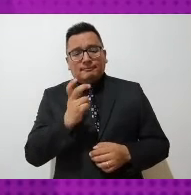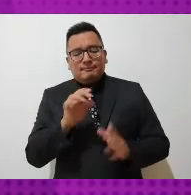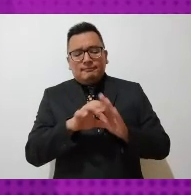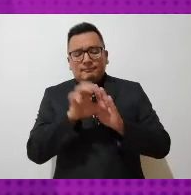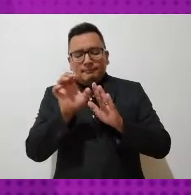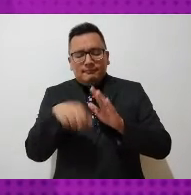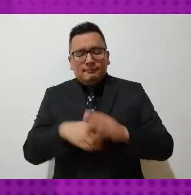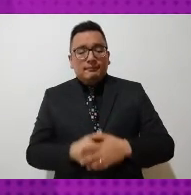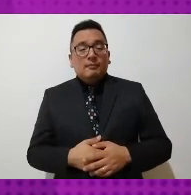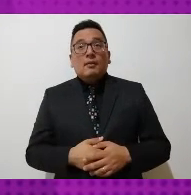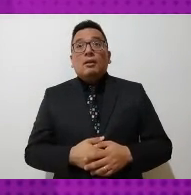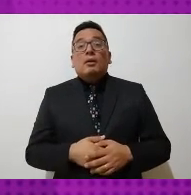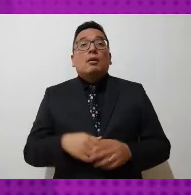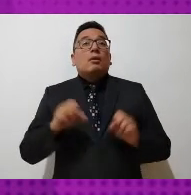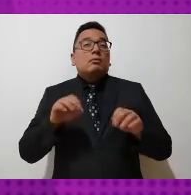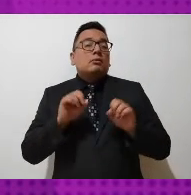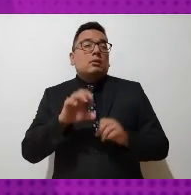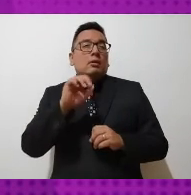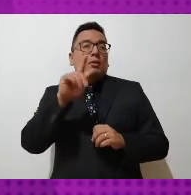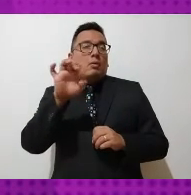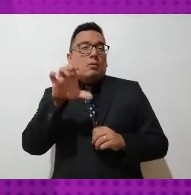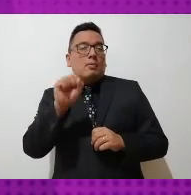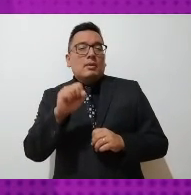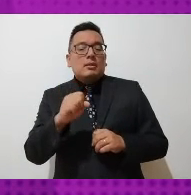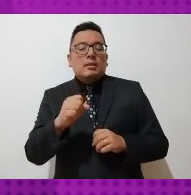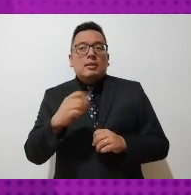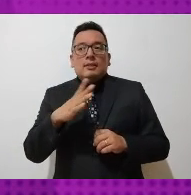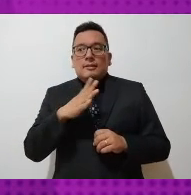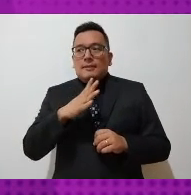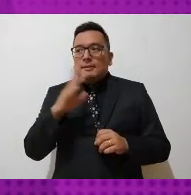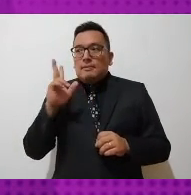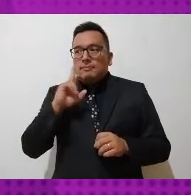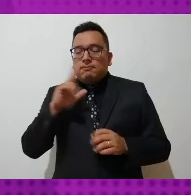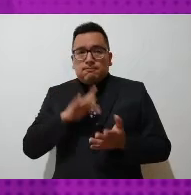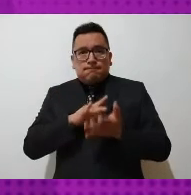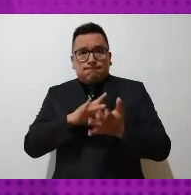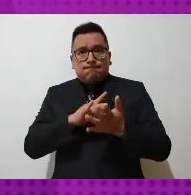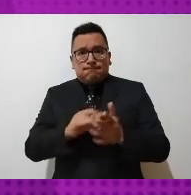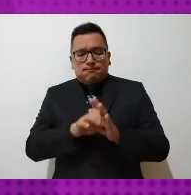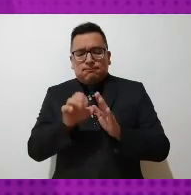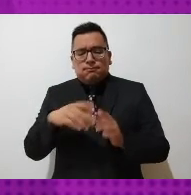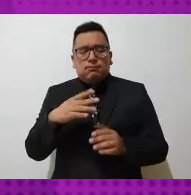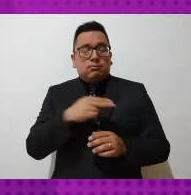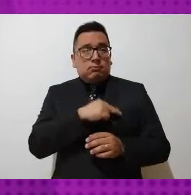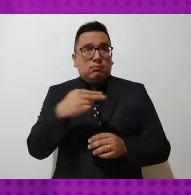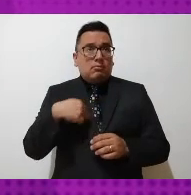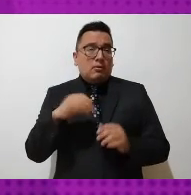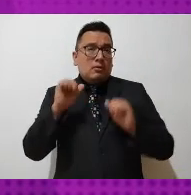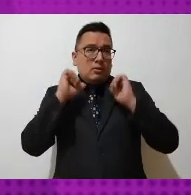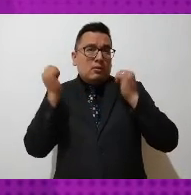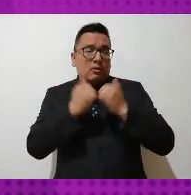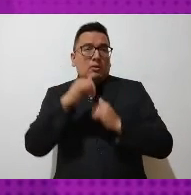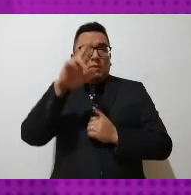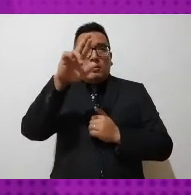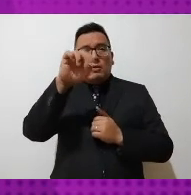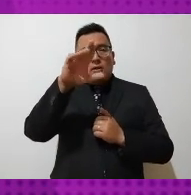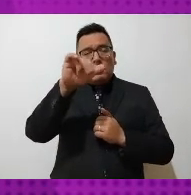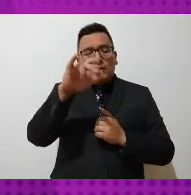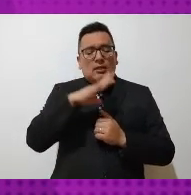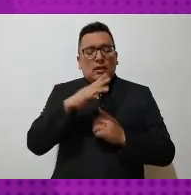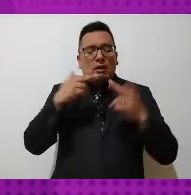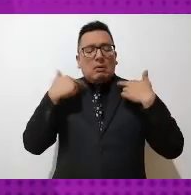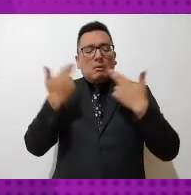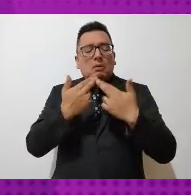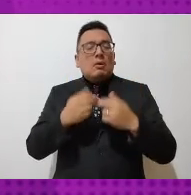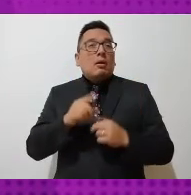por ejemplo, desde los soples se han impulsado, como ustedes acaban de tener, justamente, pues de Renacer acabamos de tener una